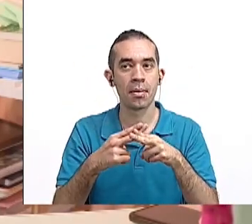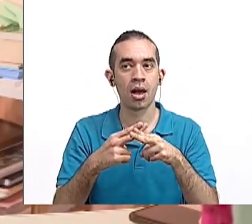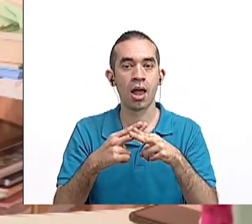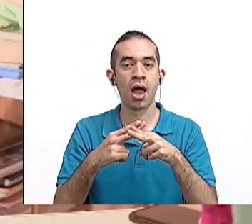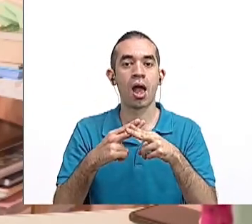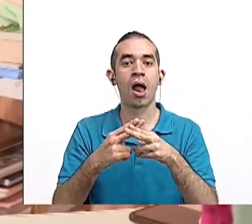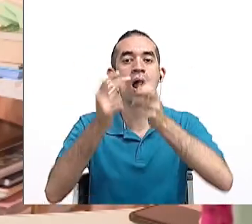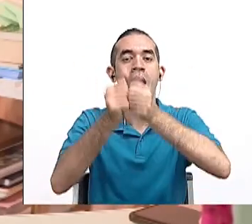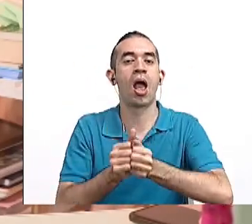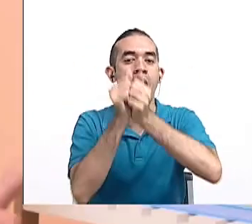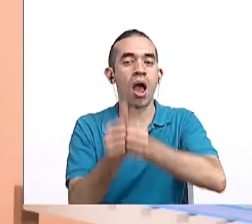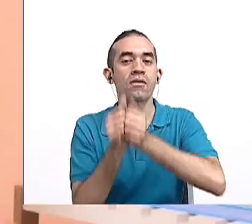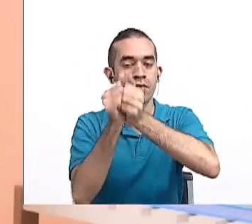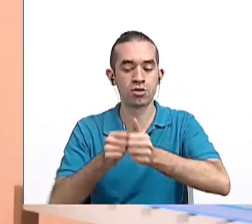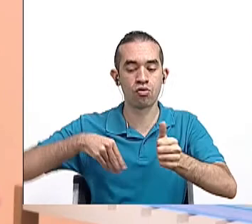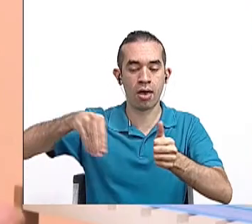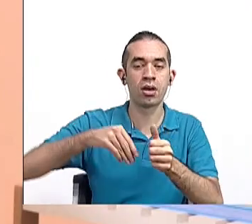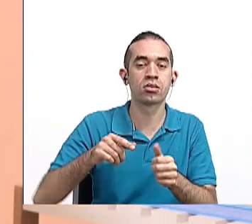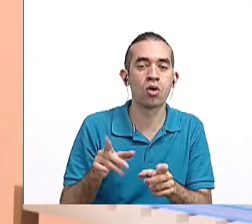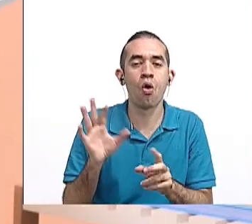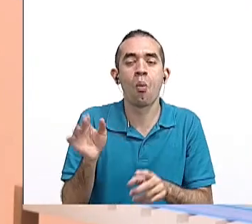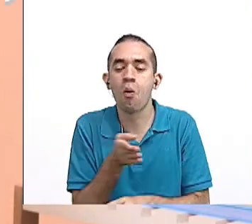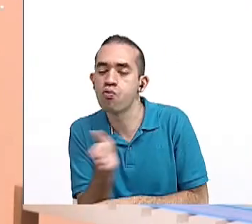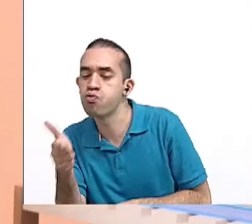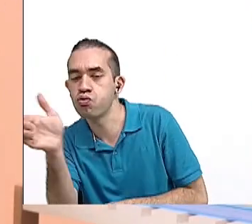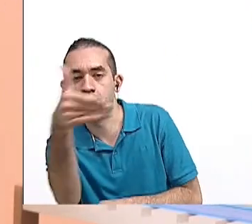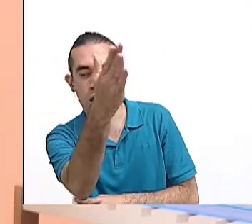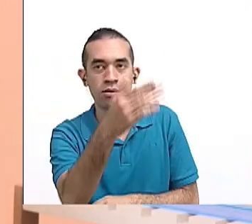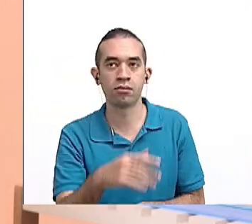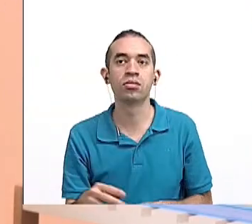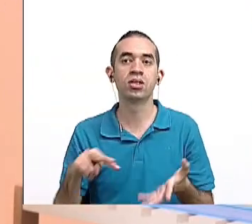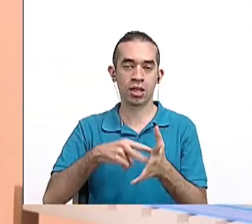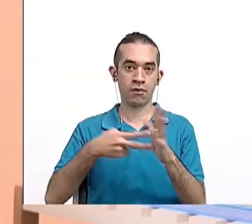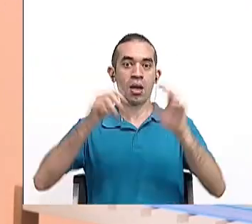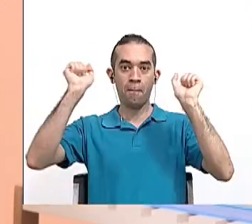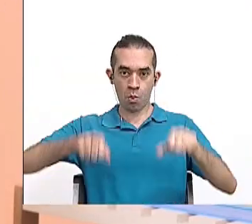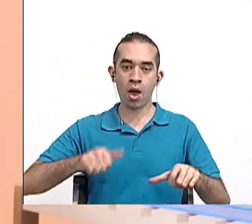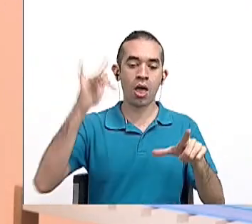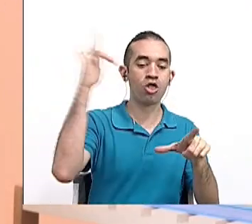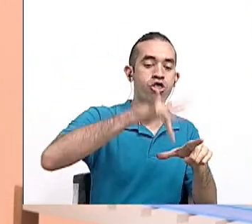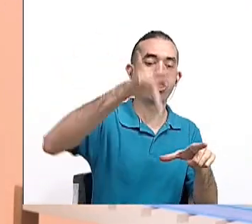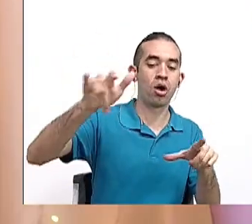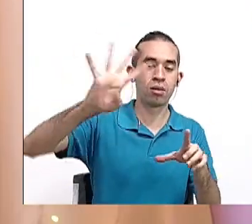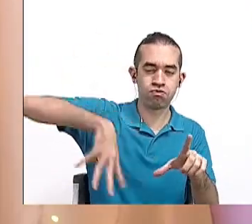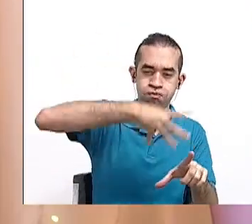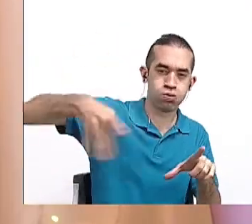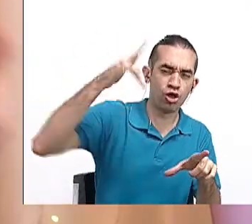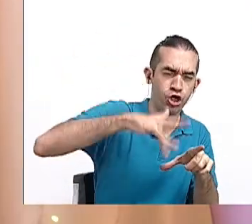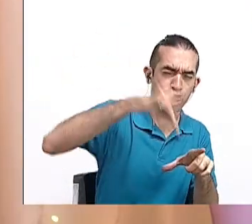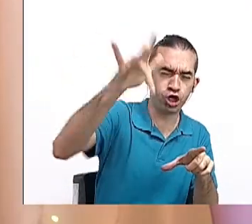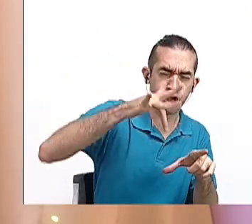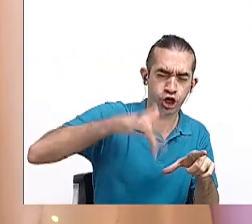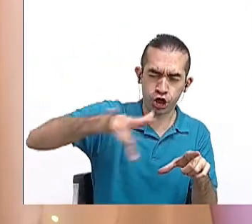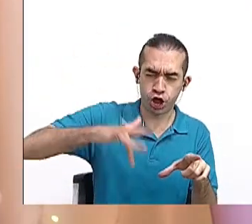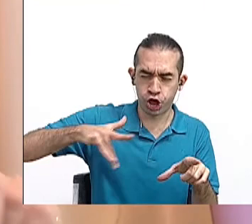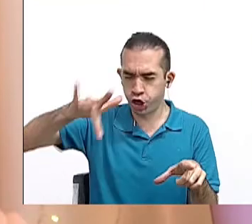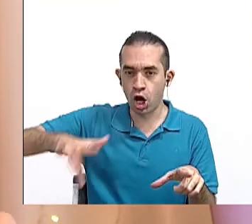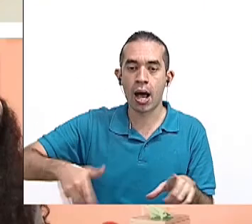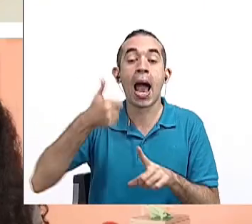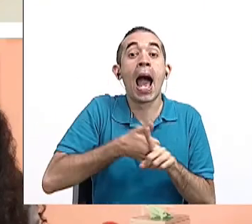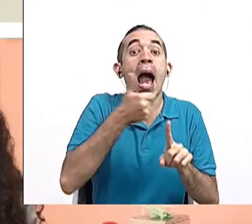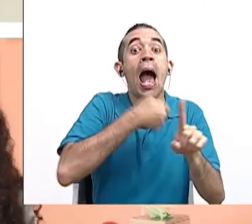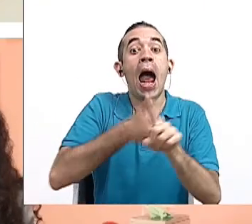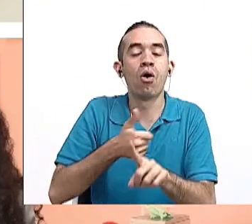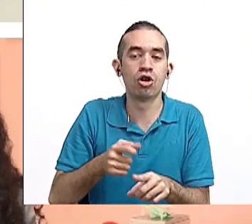del caballo de ajedrez consiste en su paseo por todas y cada una de las casillas del tablero sin pasar dos veces por la